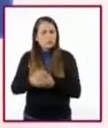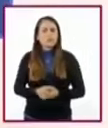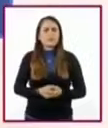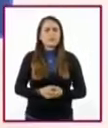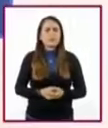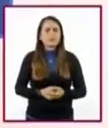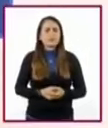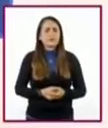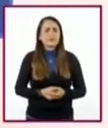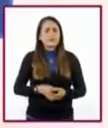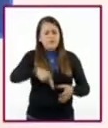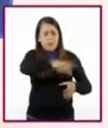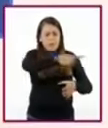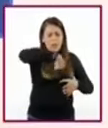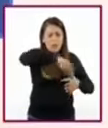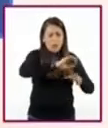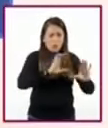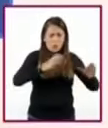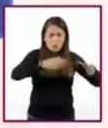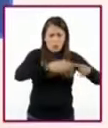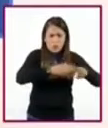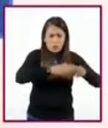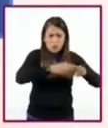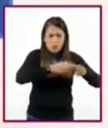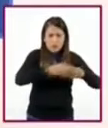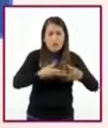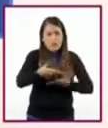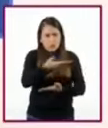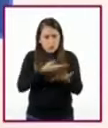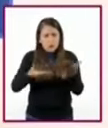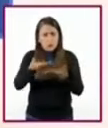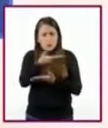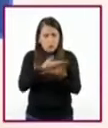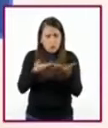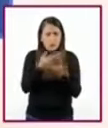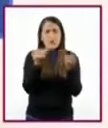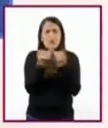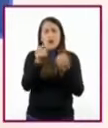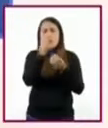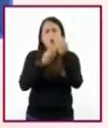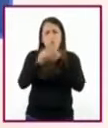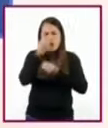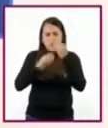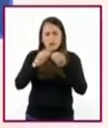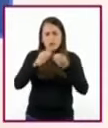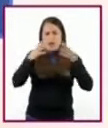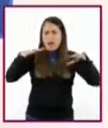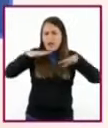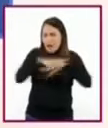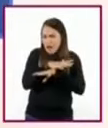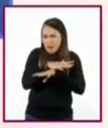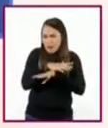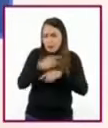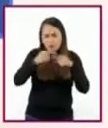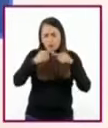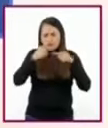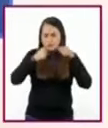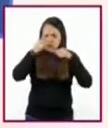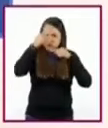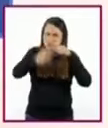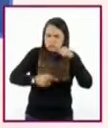miembros de una comunidad interaccionan entre sí y el alimento se transfiere y transforma en ciclos